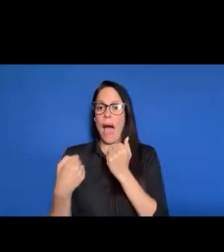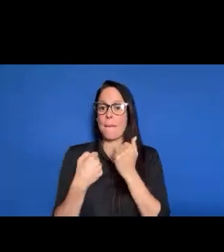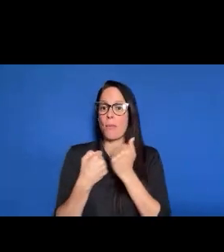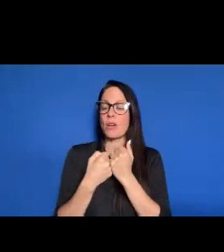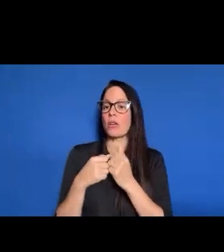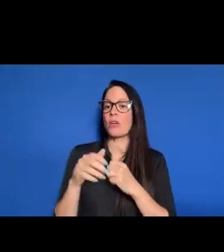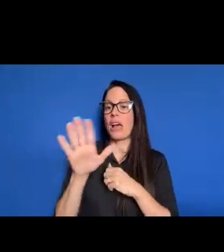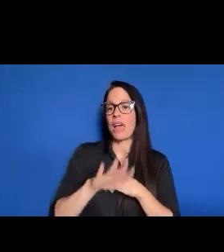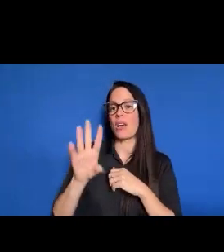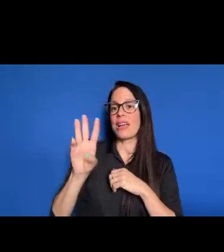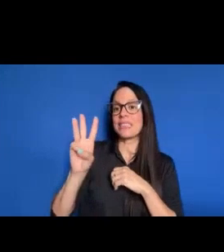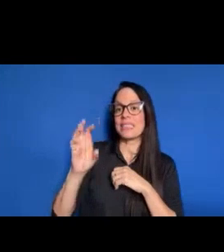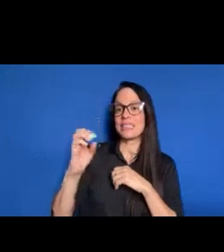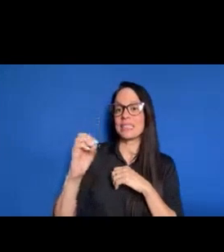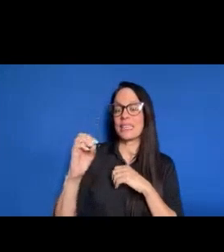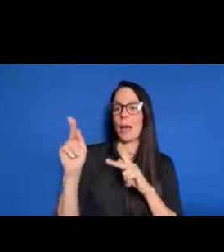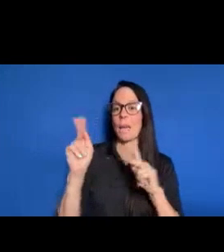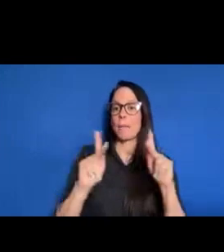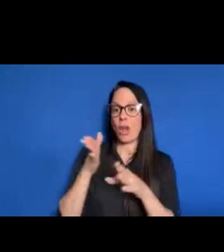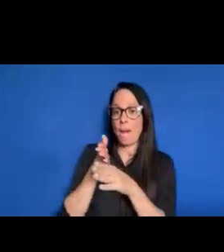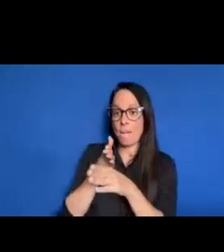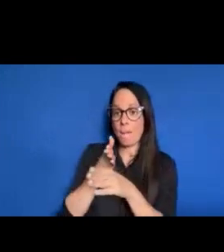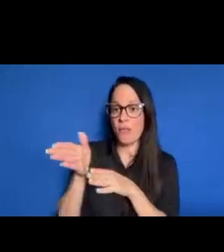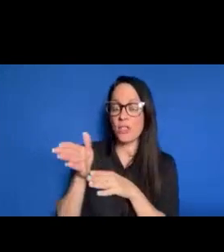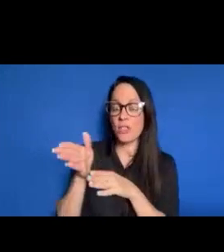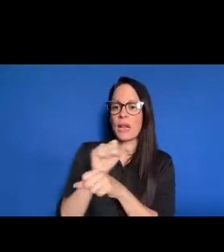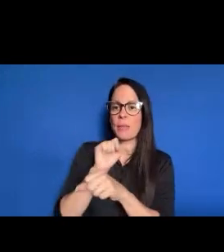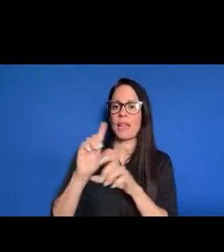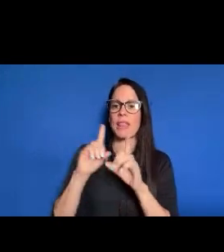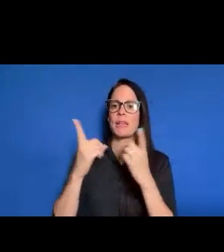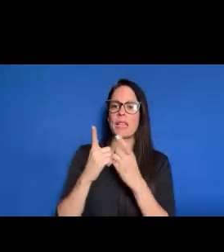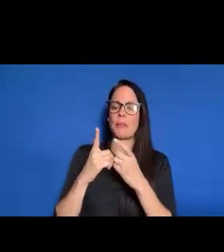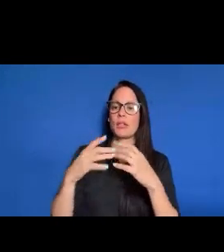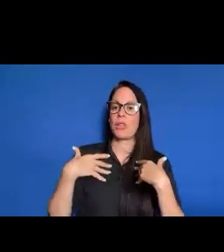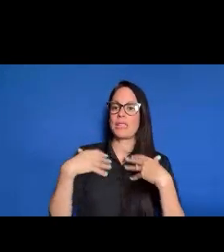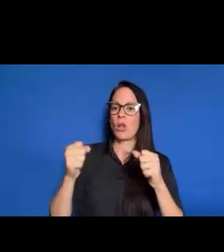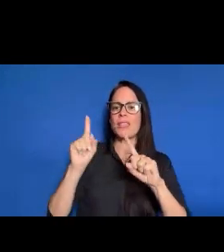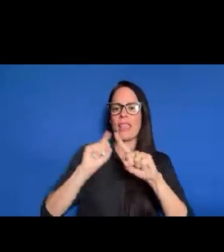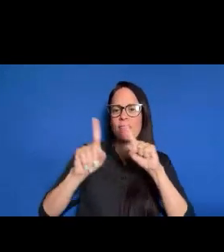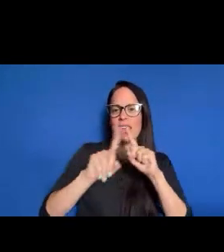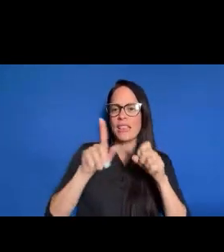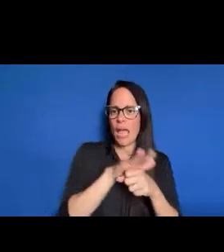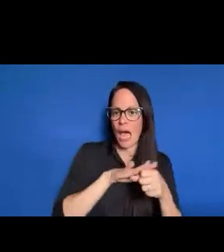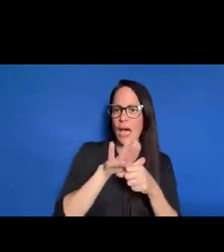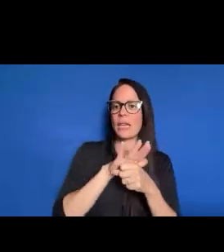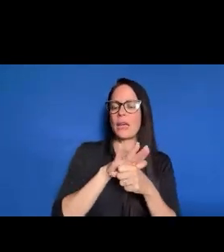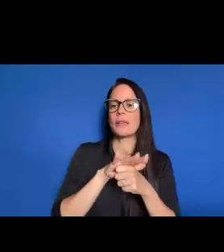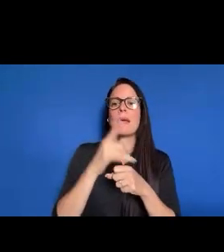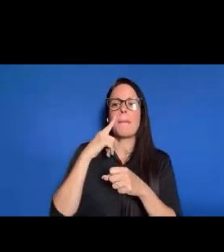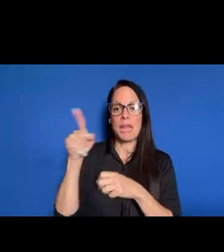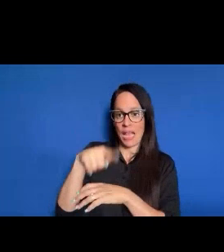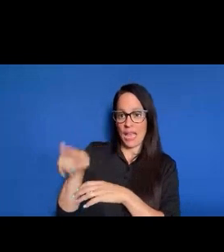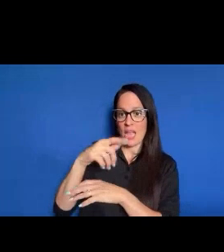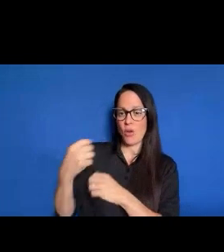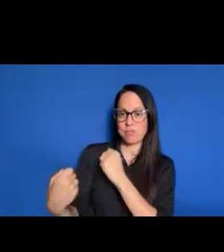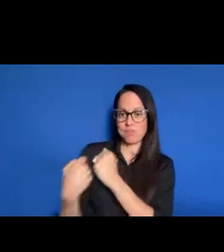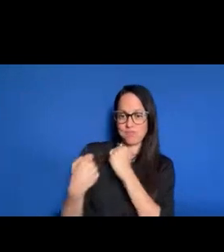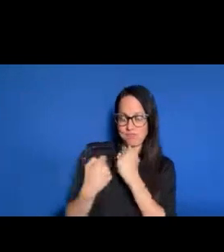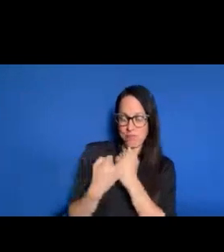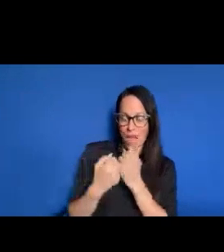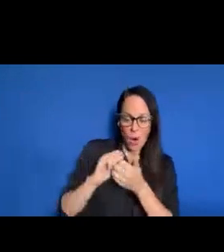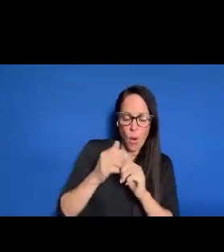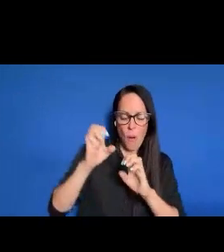profesionales que trabajan aquí en el Departamento de Salud de distintas oficinas, no de nuestro programa, para que nos ayudaran en ese proceso de evaluar las propuestas.